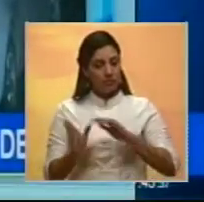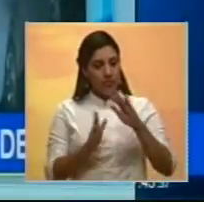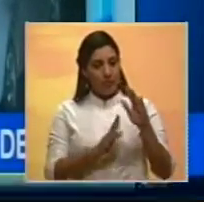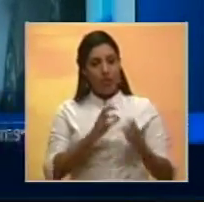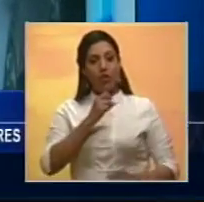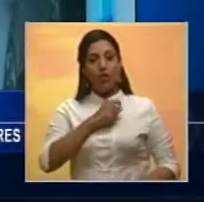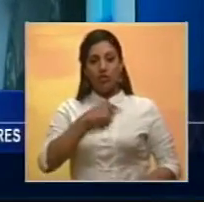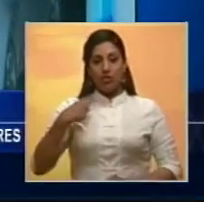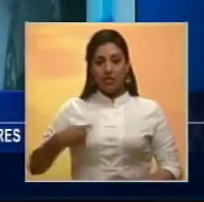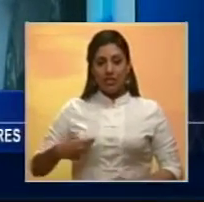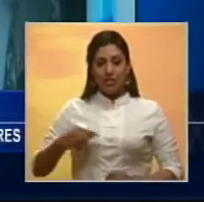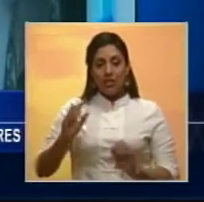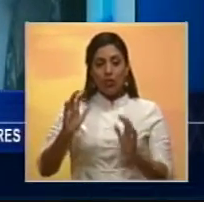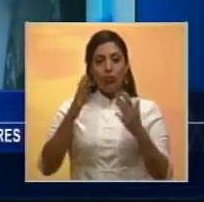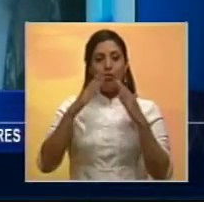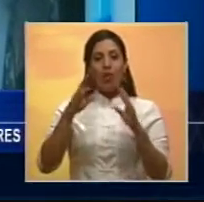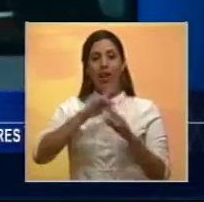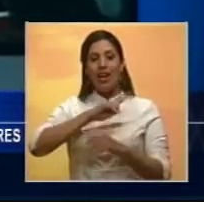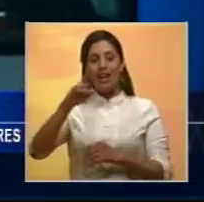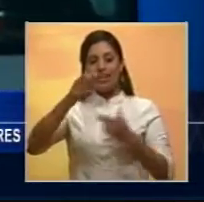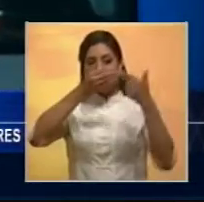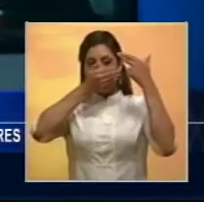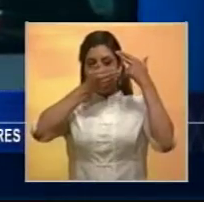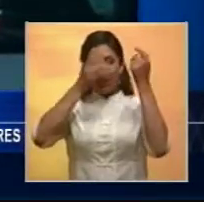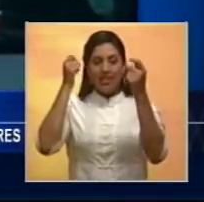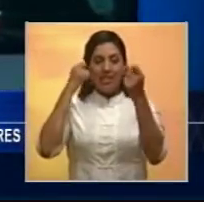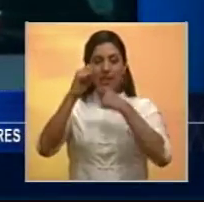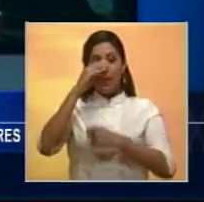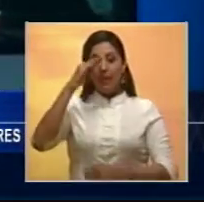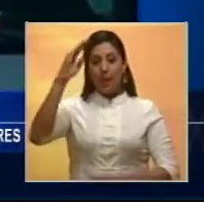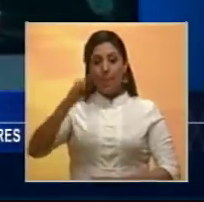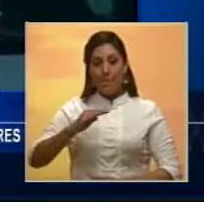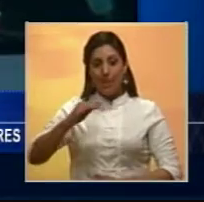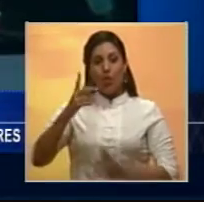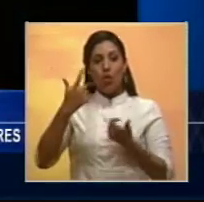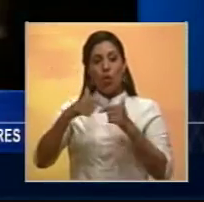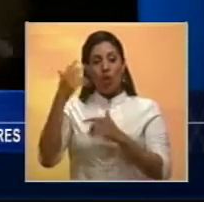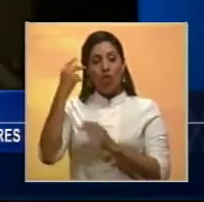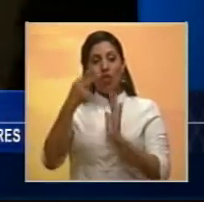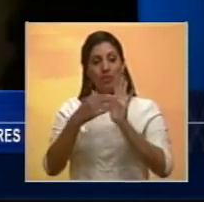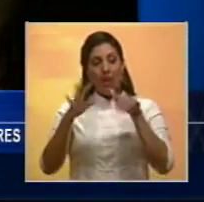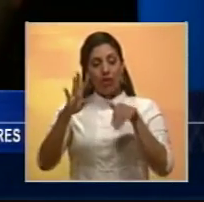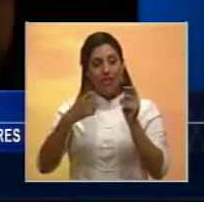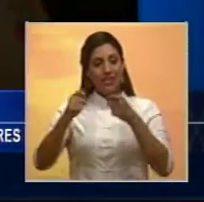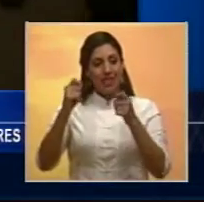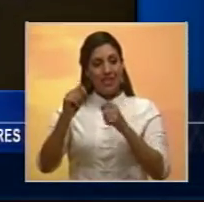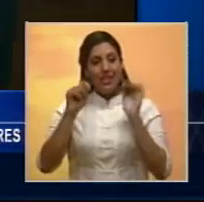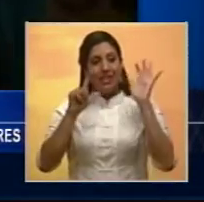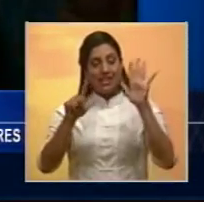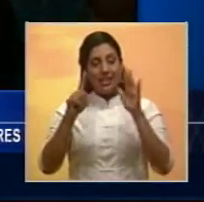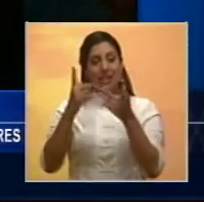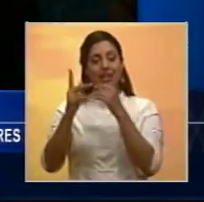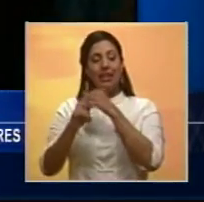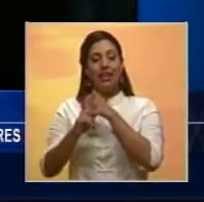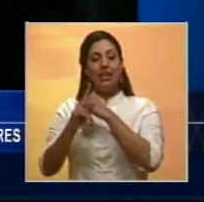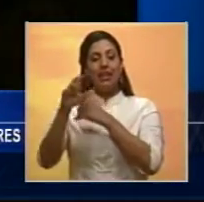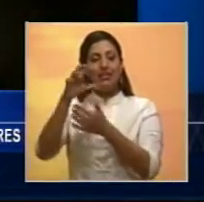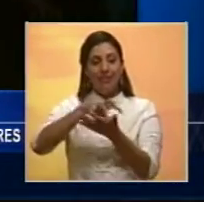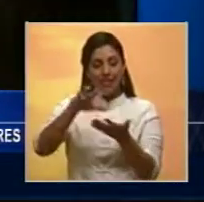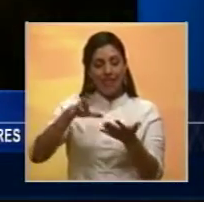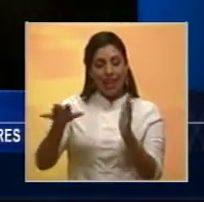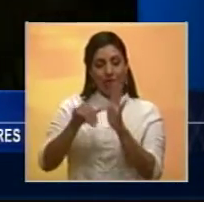En China fue desmantelada una red de secuestro y venta de menores que operaba desde el año 2014 en 7 provincias cercanas a